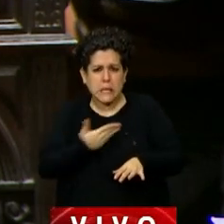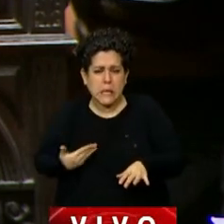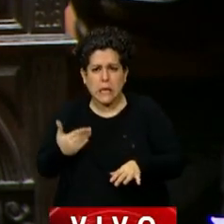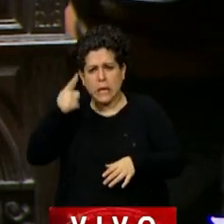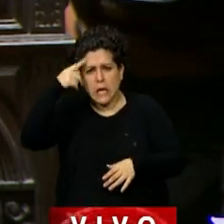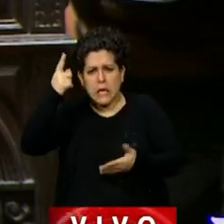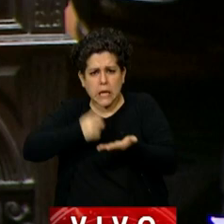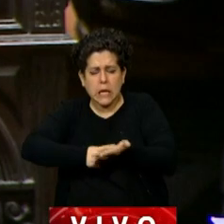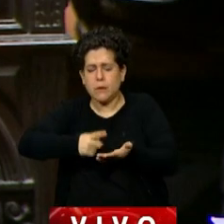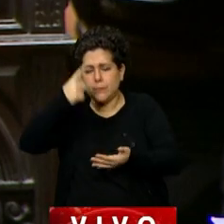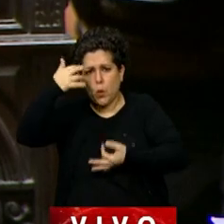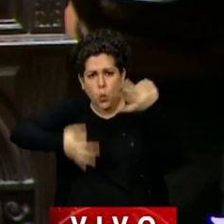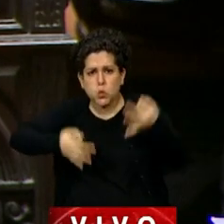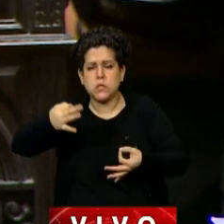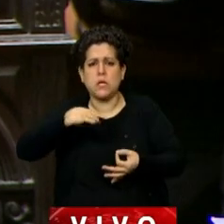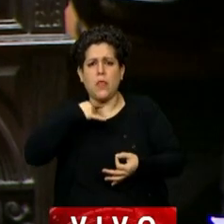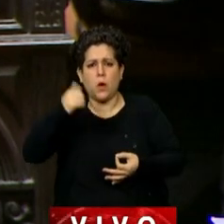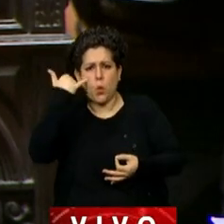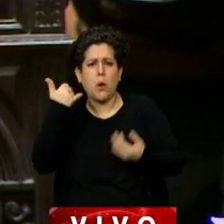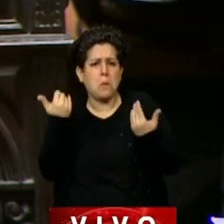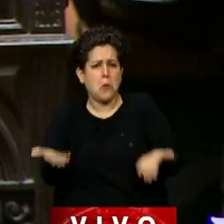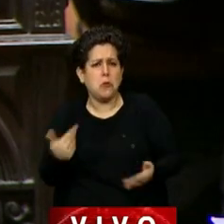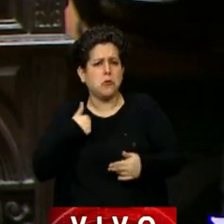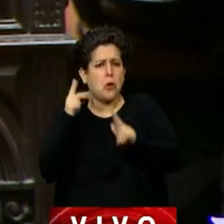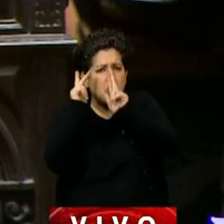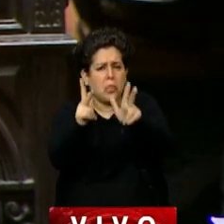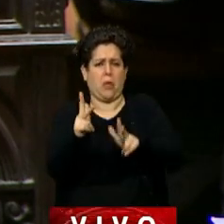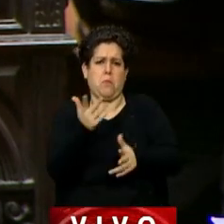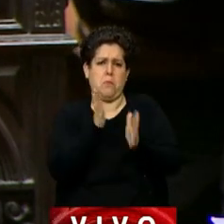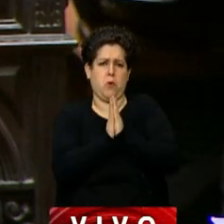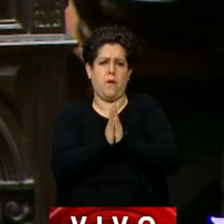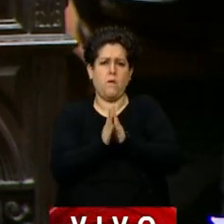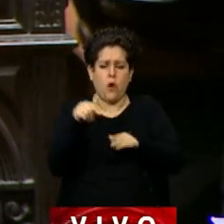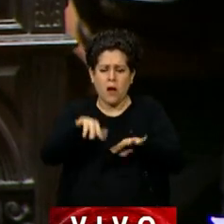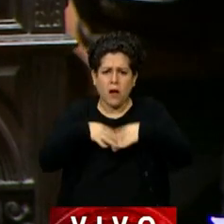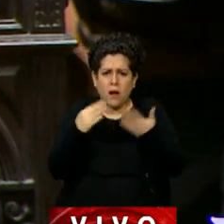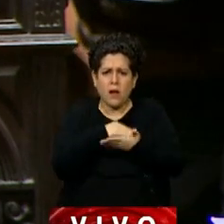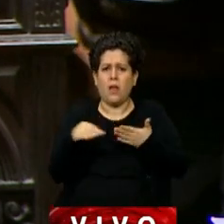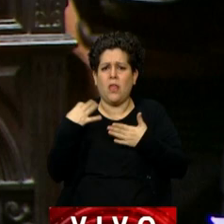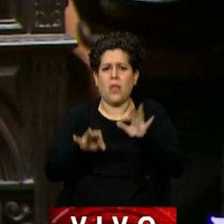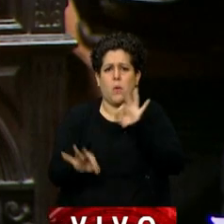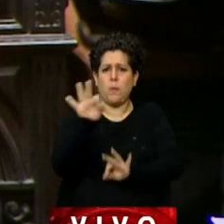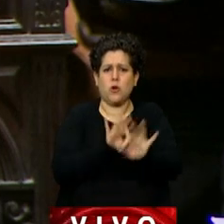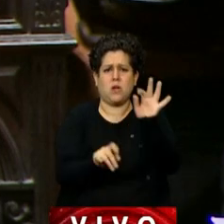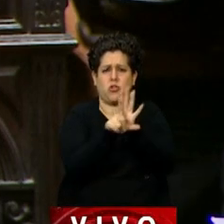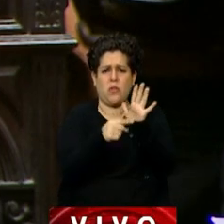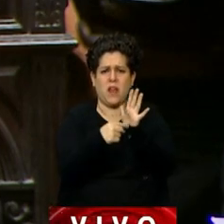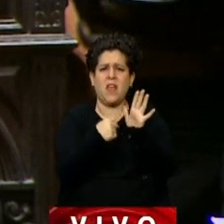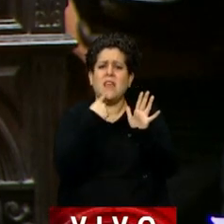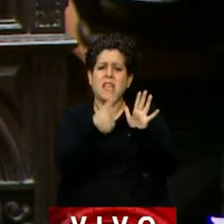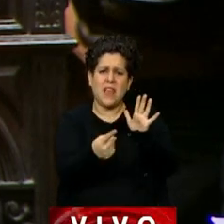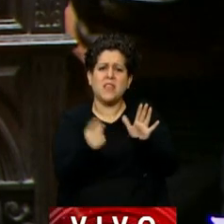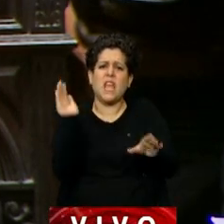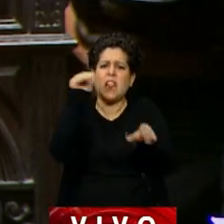Por eso, señores y señoras diputados, pido que se trate en este recinto el proyecto del diputado Fagioli y otros que pide